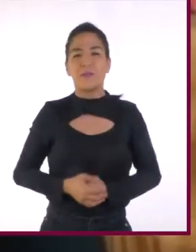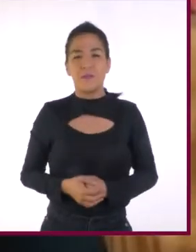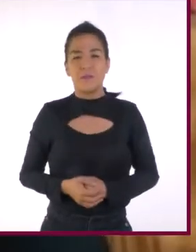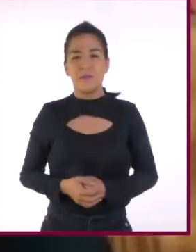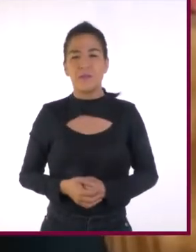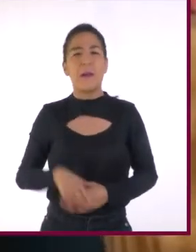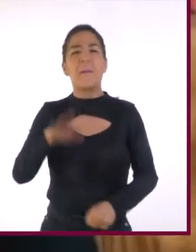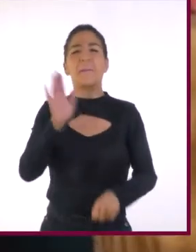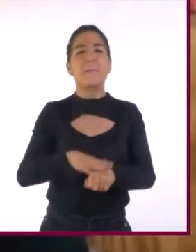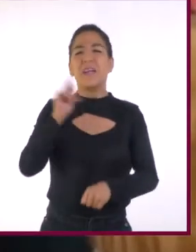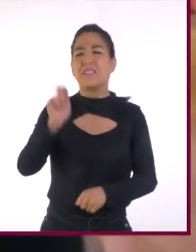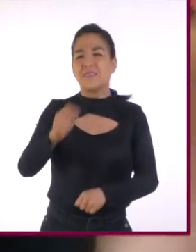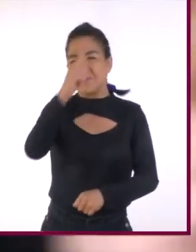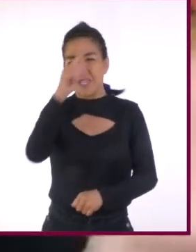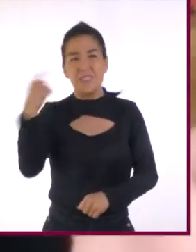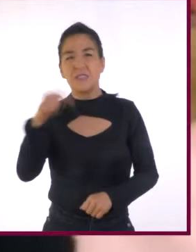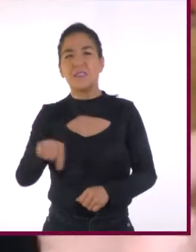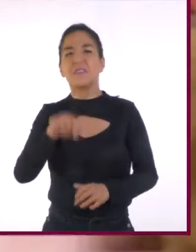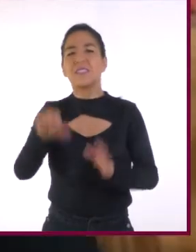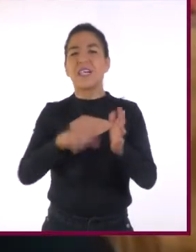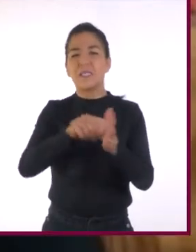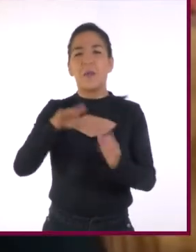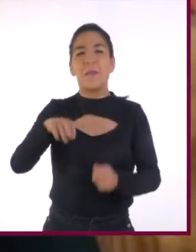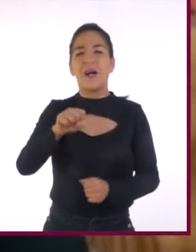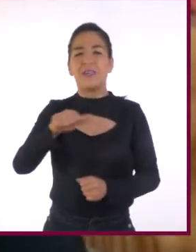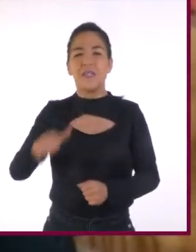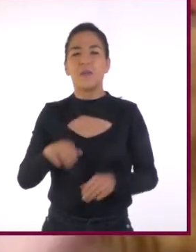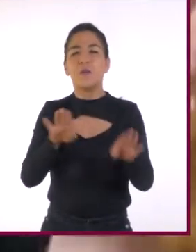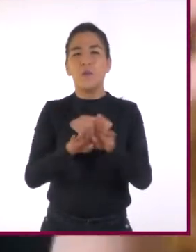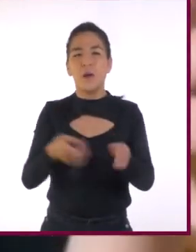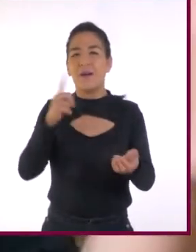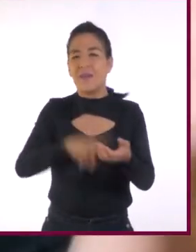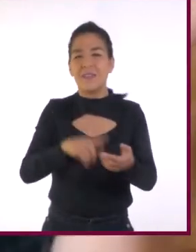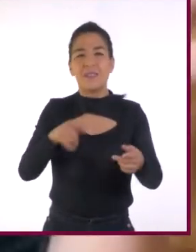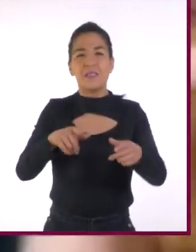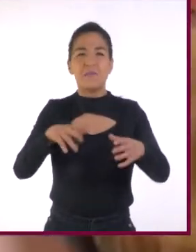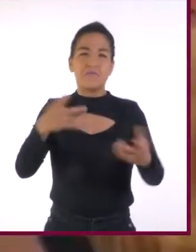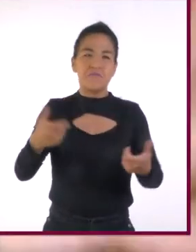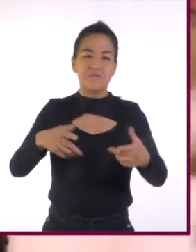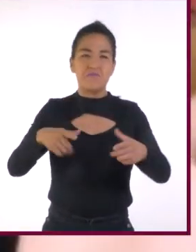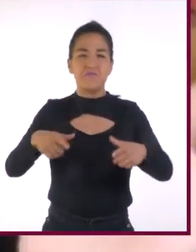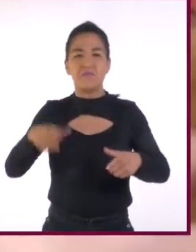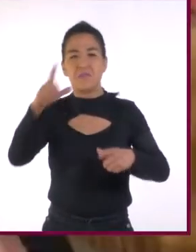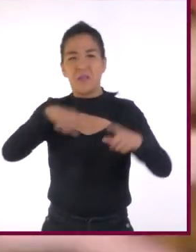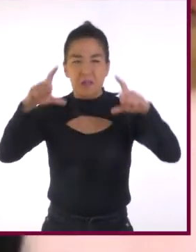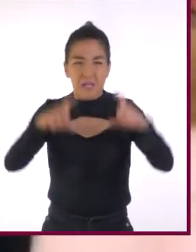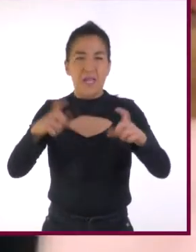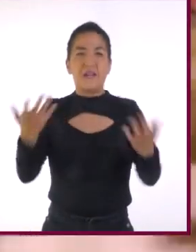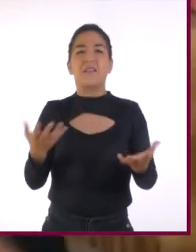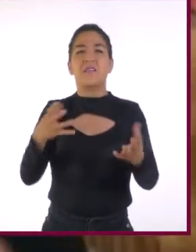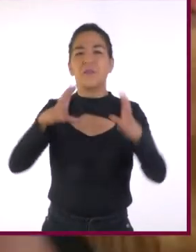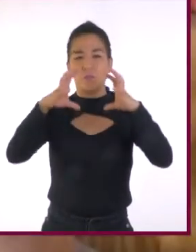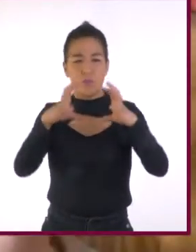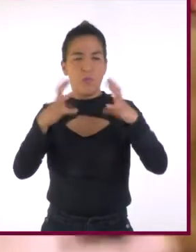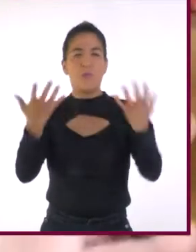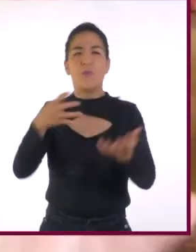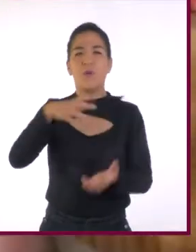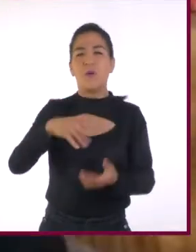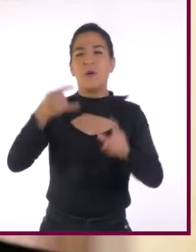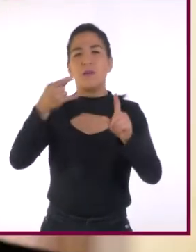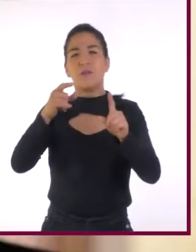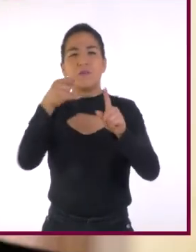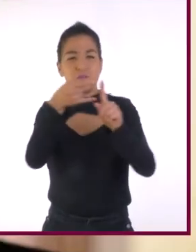objeto. El objeto más sencillo de calcular su centro de masa es un objeto que tiene una geometría sencilla, una esfera, un